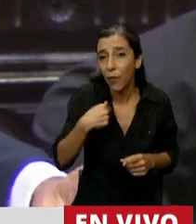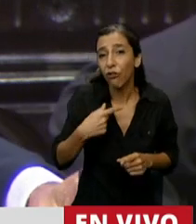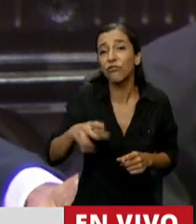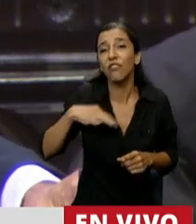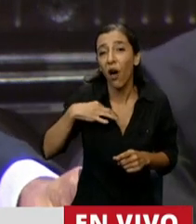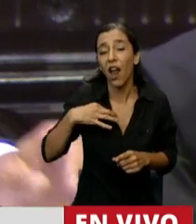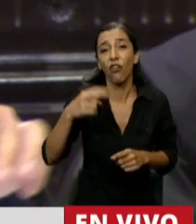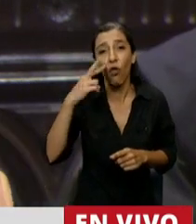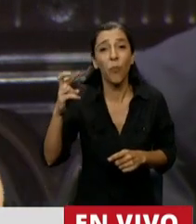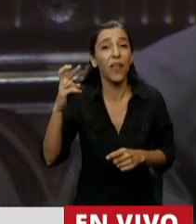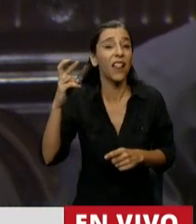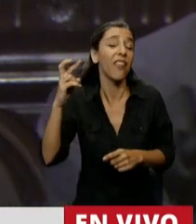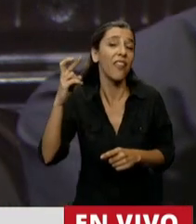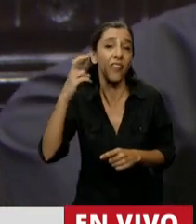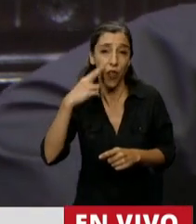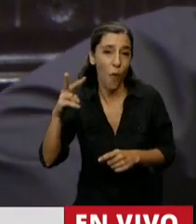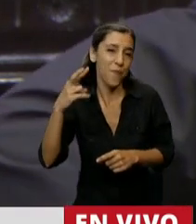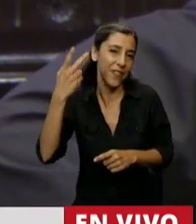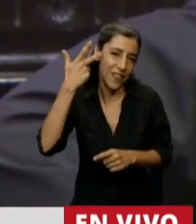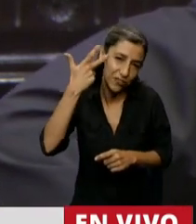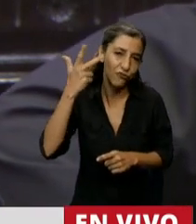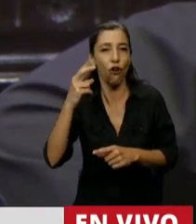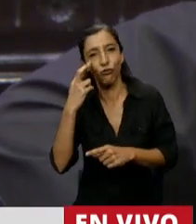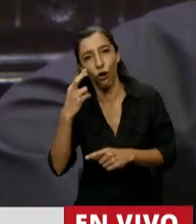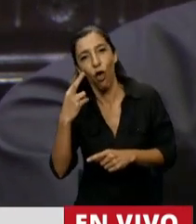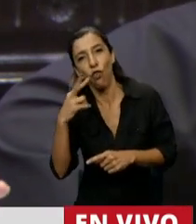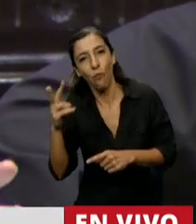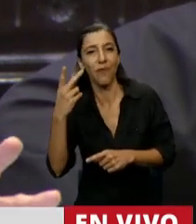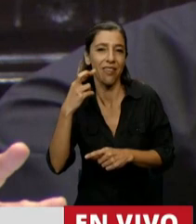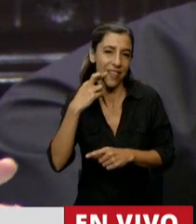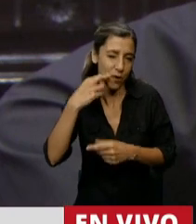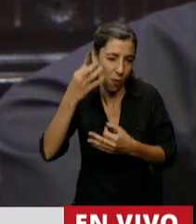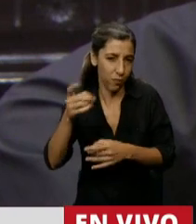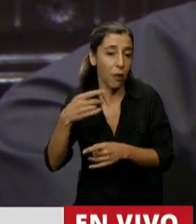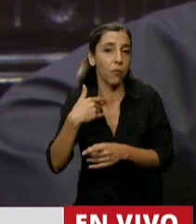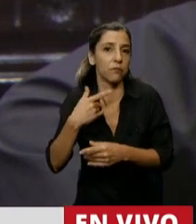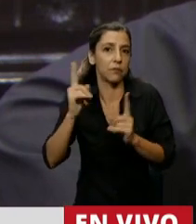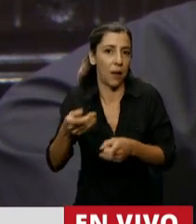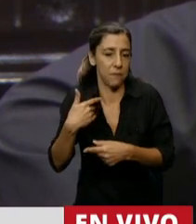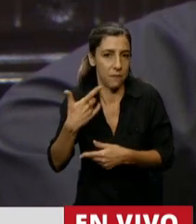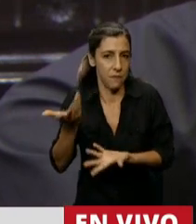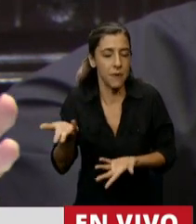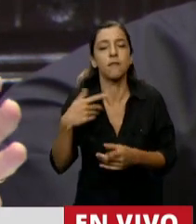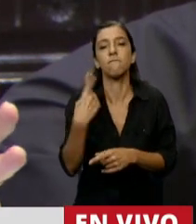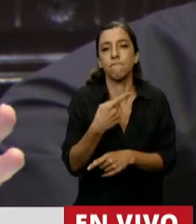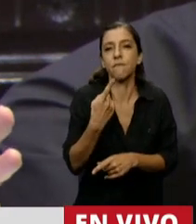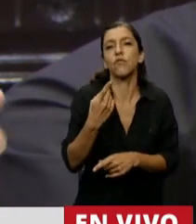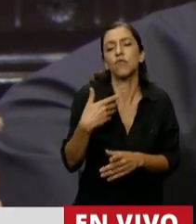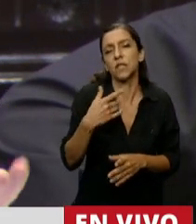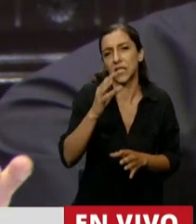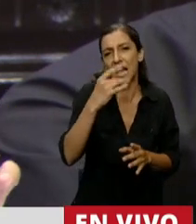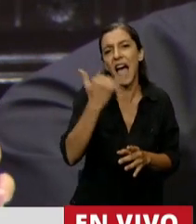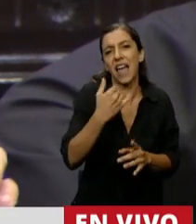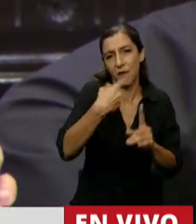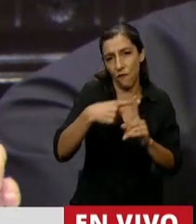en el 2019. Estos son los datos y dato mata relato. Pero a su vez, acá se mencionó, si tomamos los